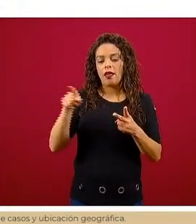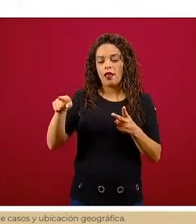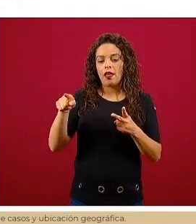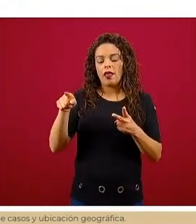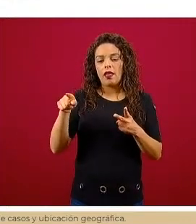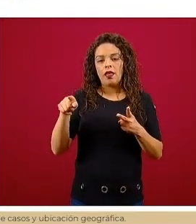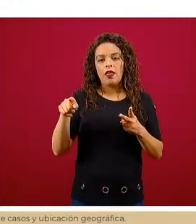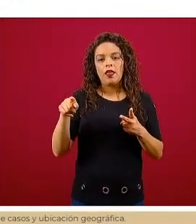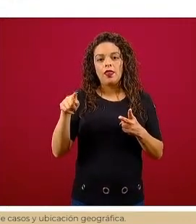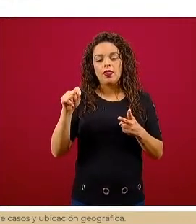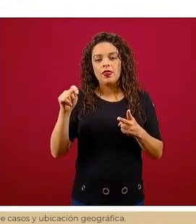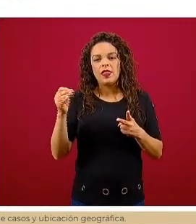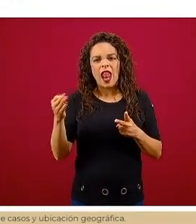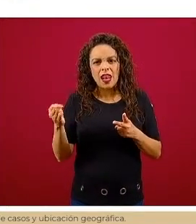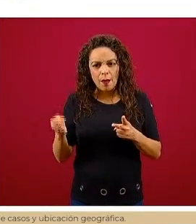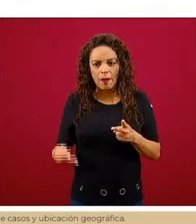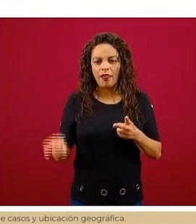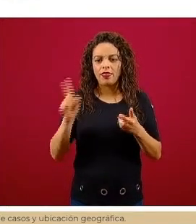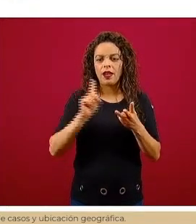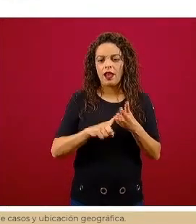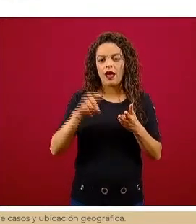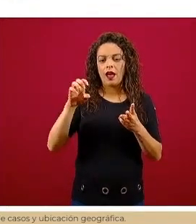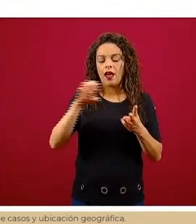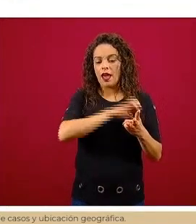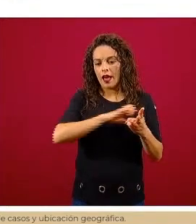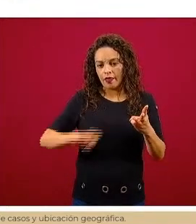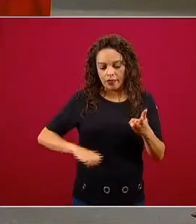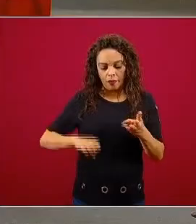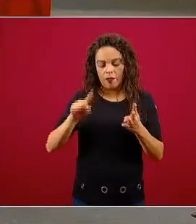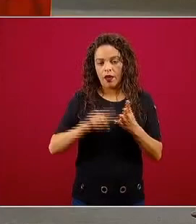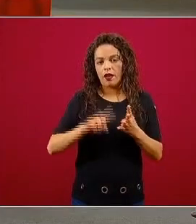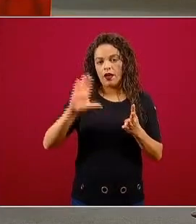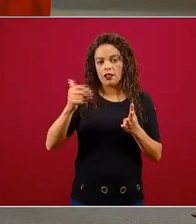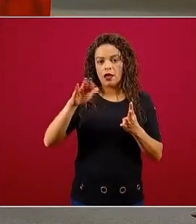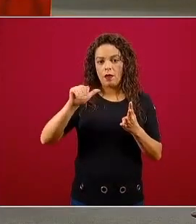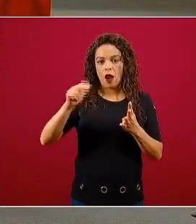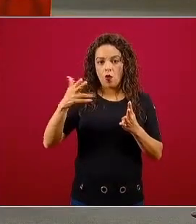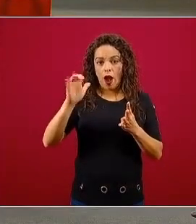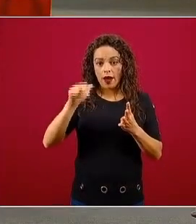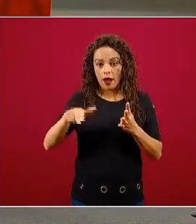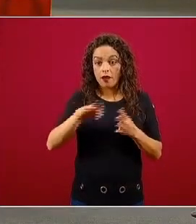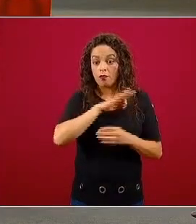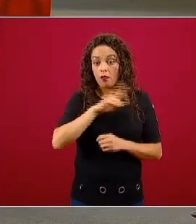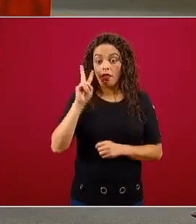tendencia descendente que inicia desde la semana 23-24 y se